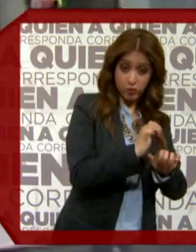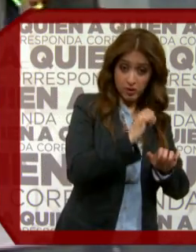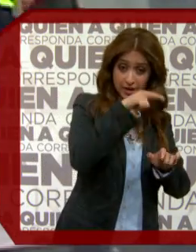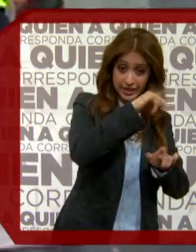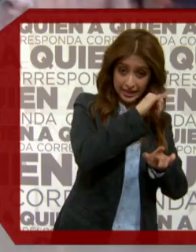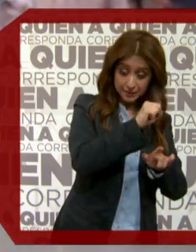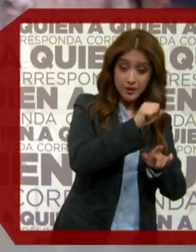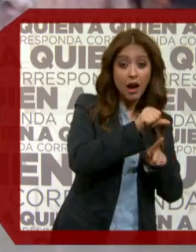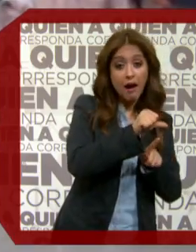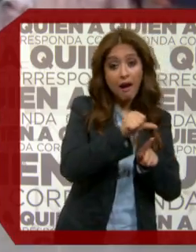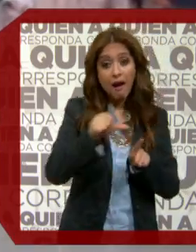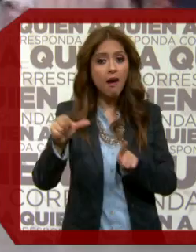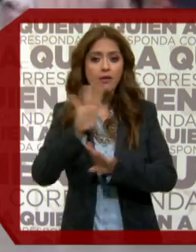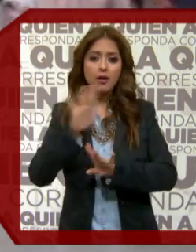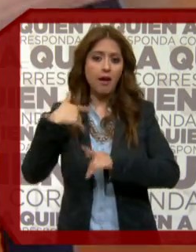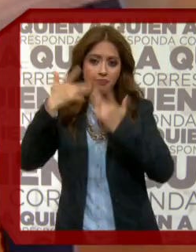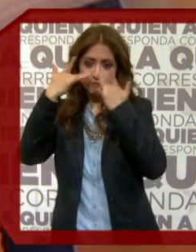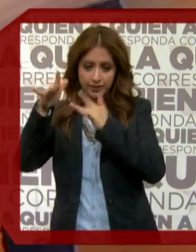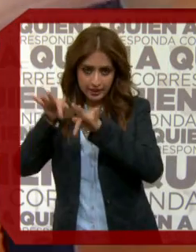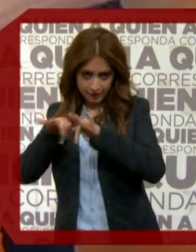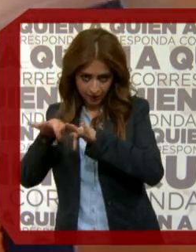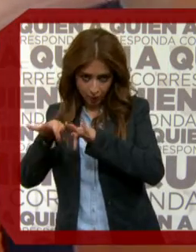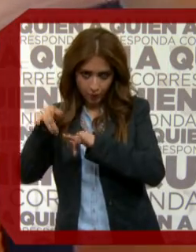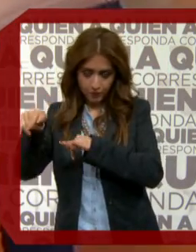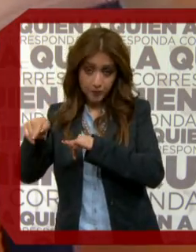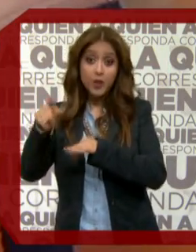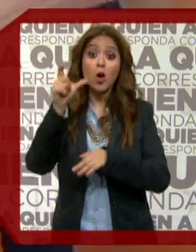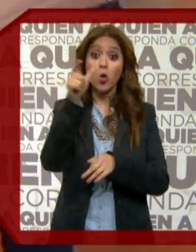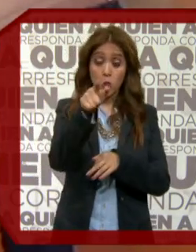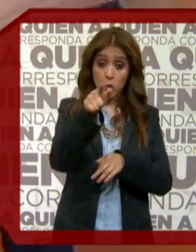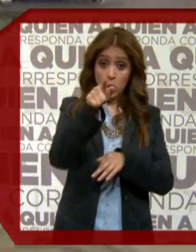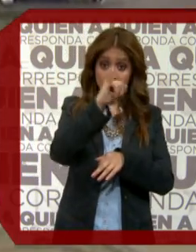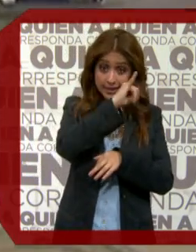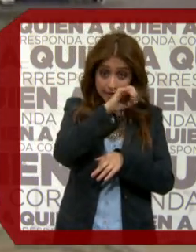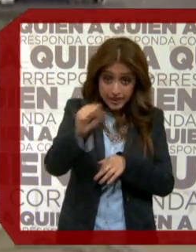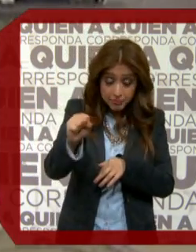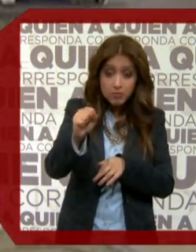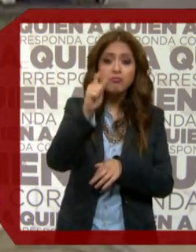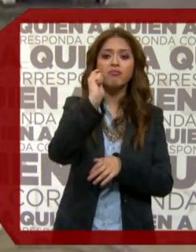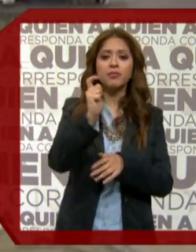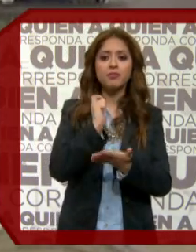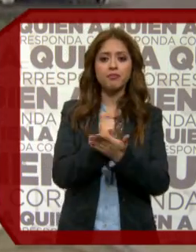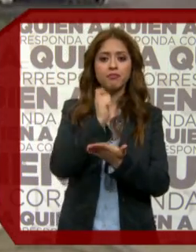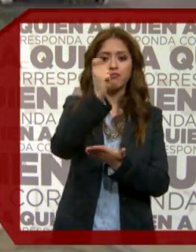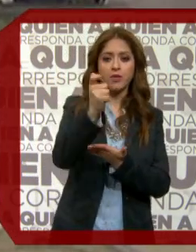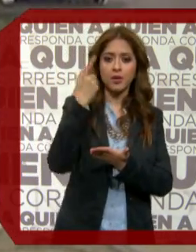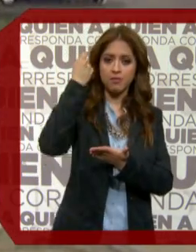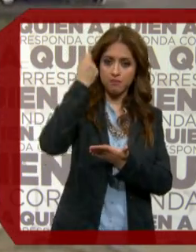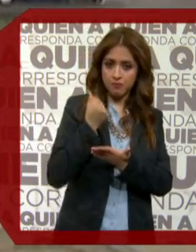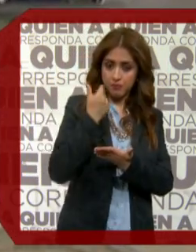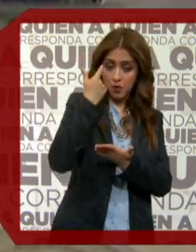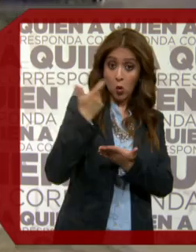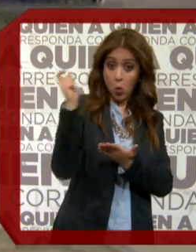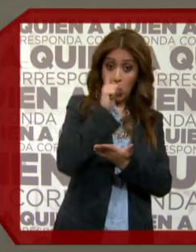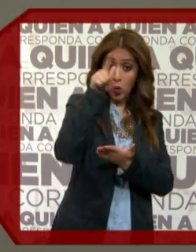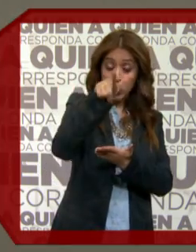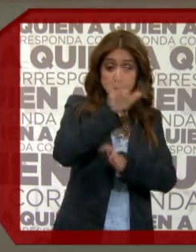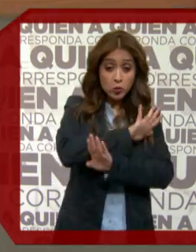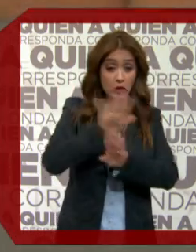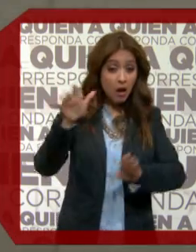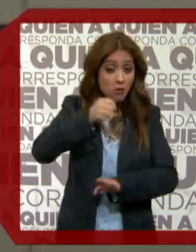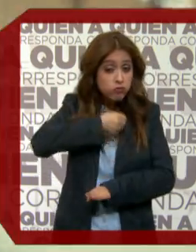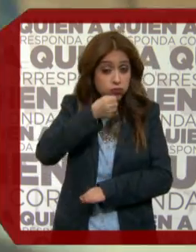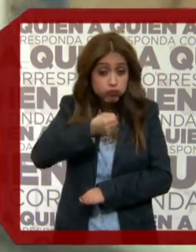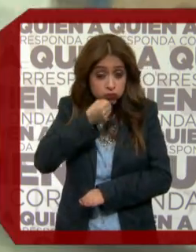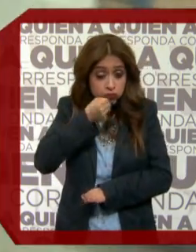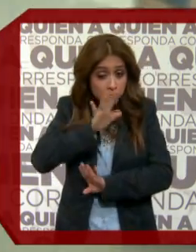su baja. Es importante saber que si usted cotiza ante el Seguro Social, tiene derecho a cobrar una pensión cuando decida retirarse de su vida